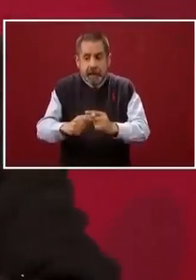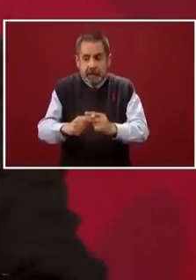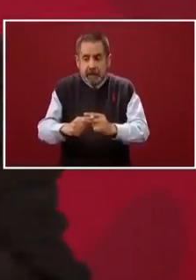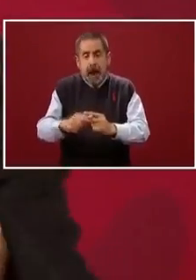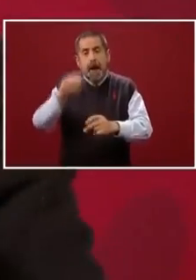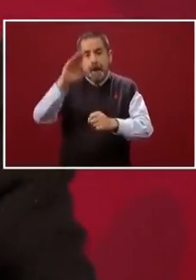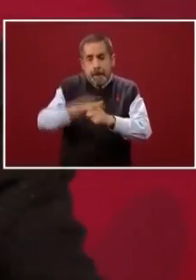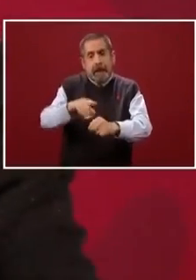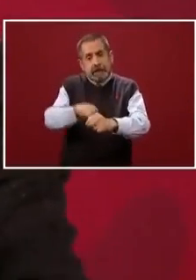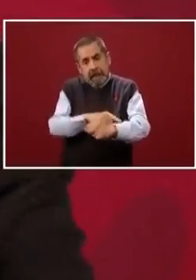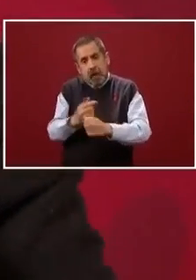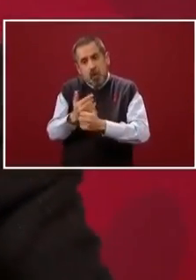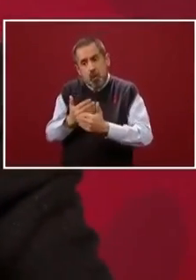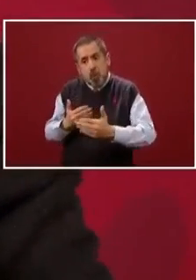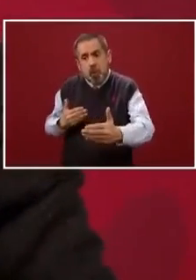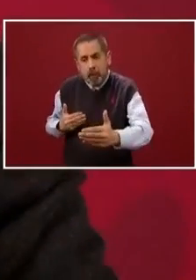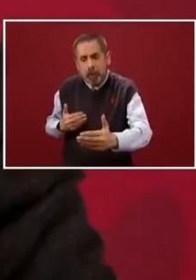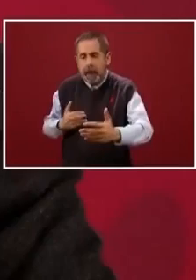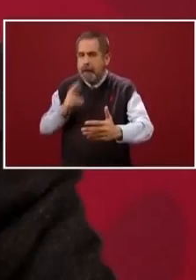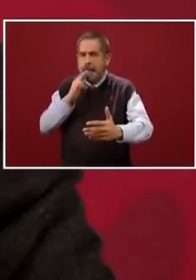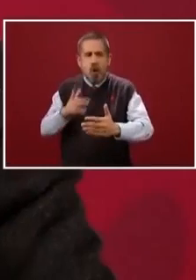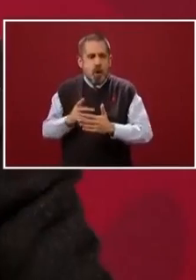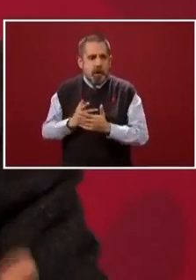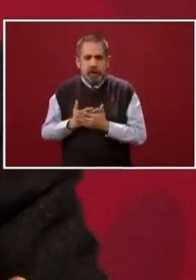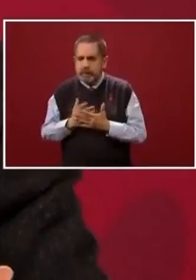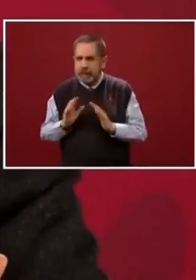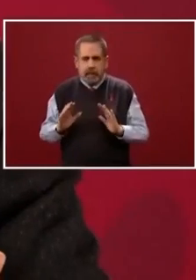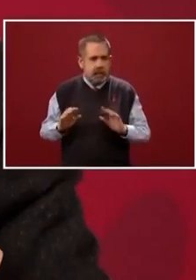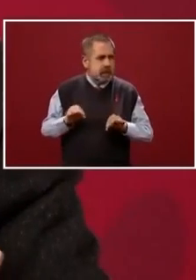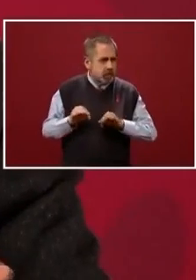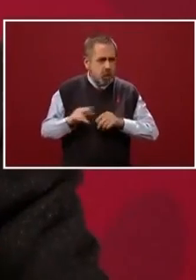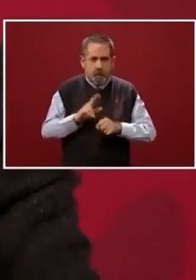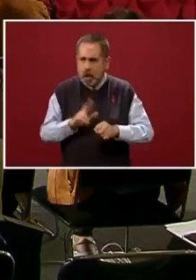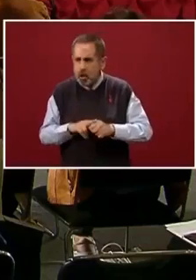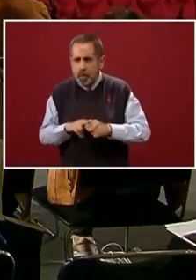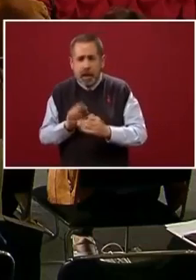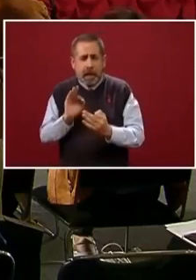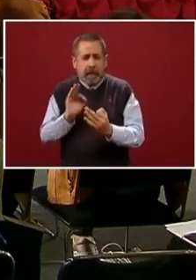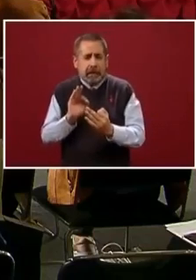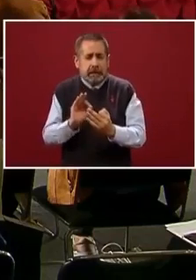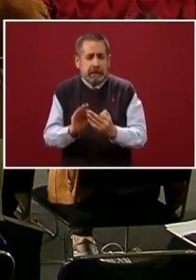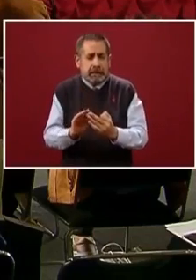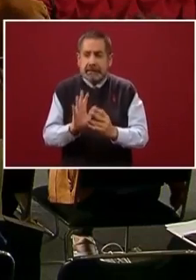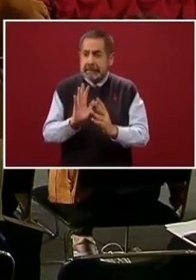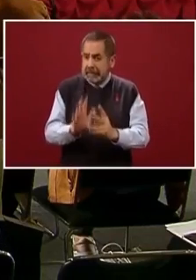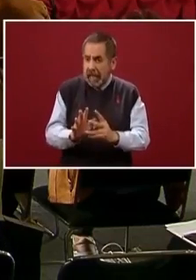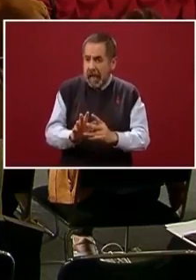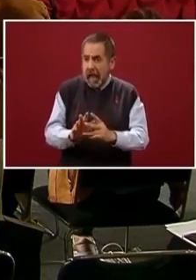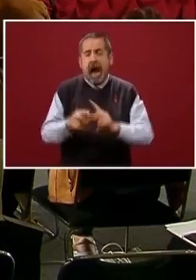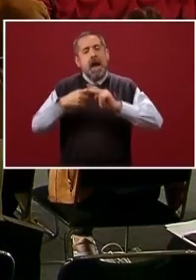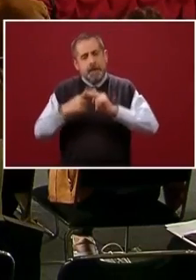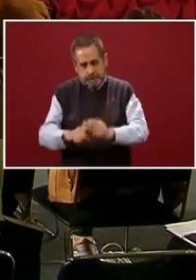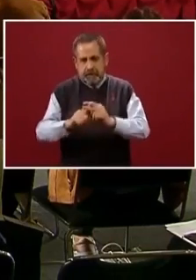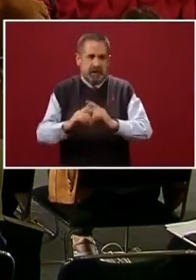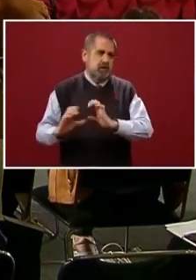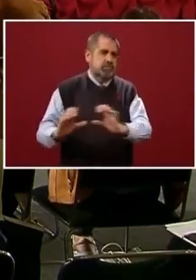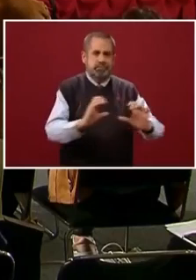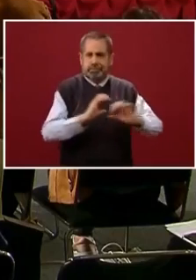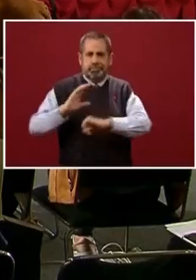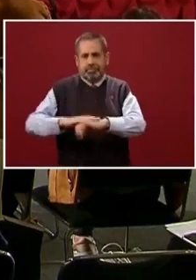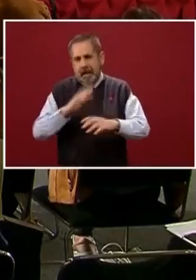sociedad tiene afectadas sus actividades de sustentación, la alimentación, el servicio de